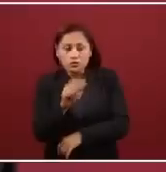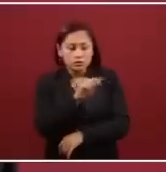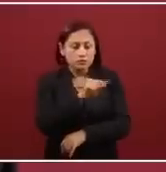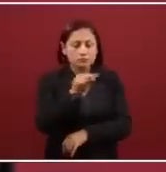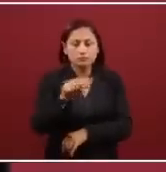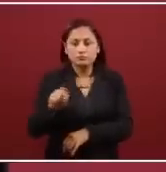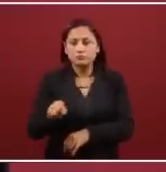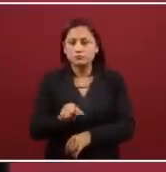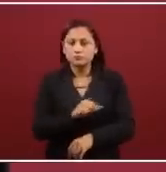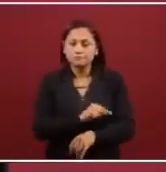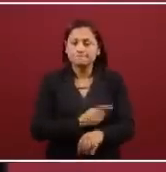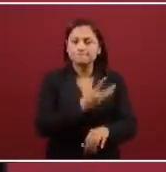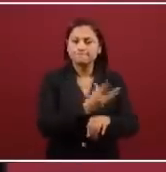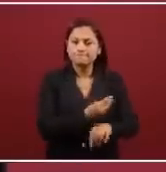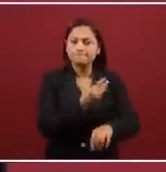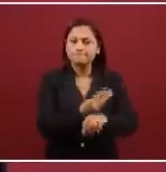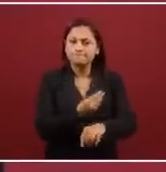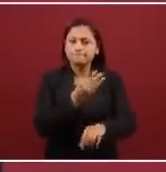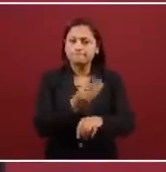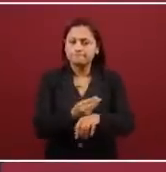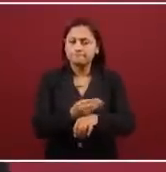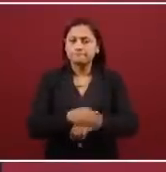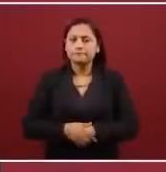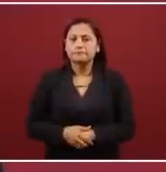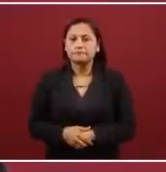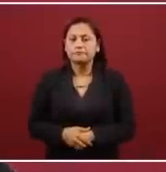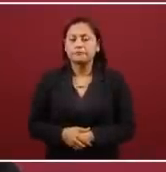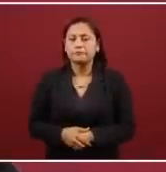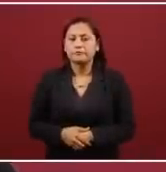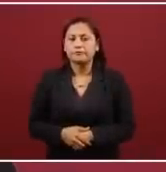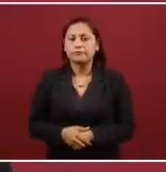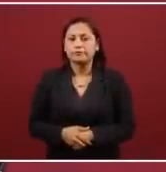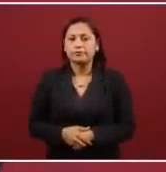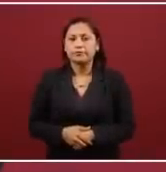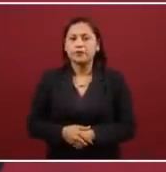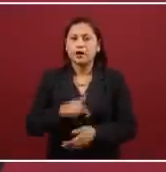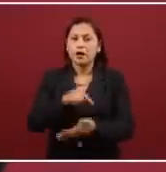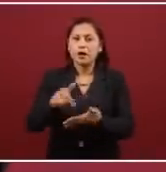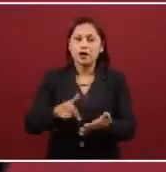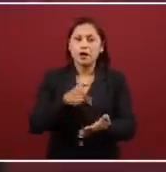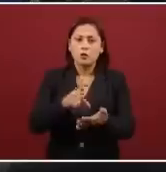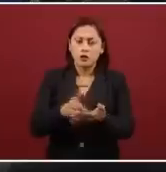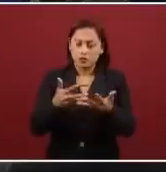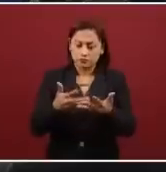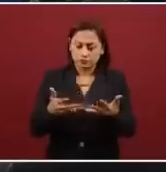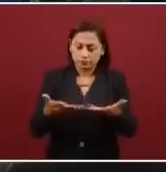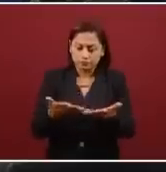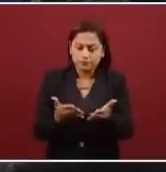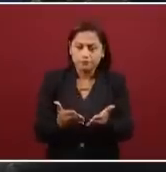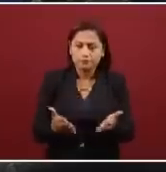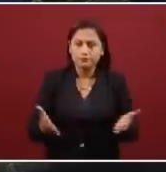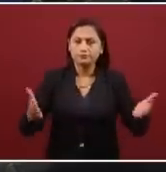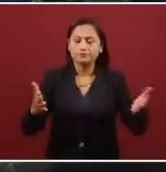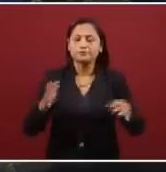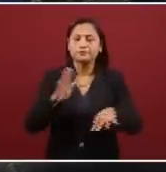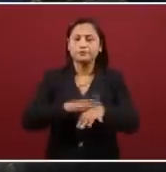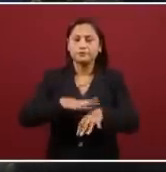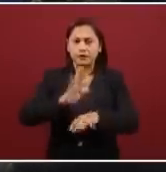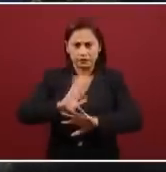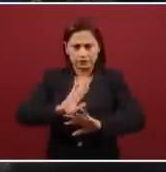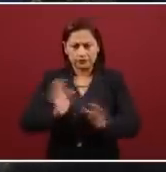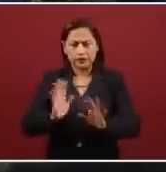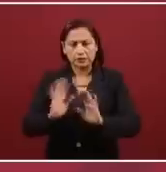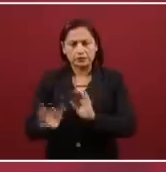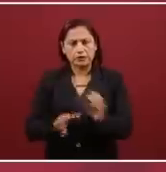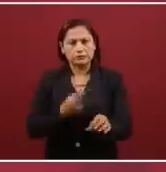del actual aeropuerto, en ampliar espacios. Ya se está trabajando